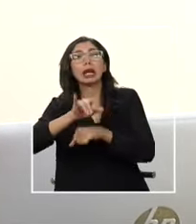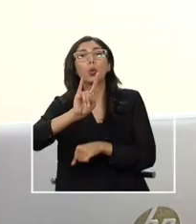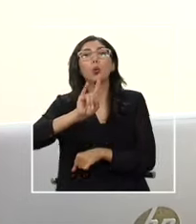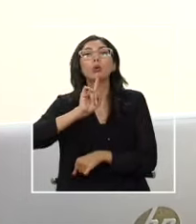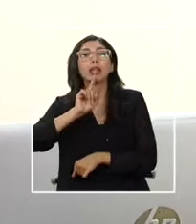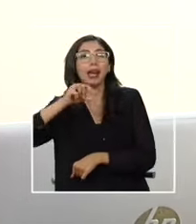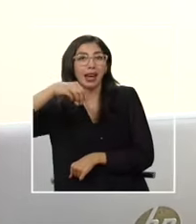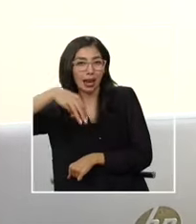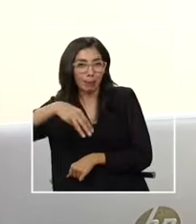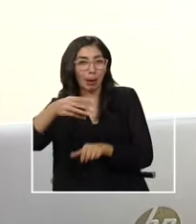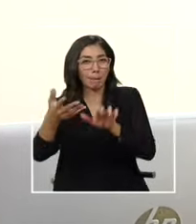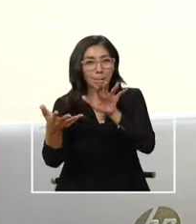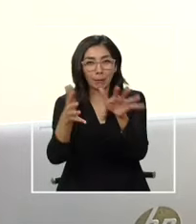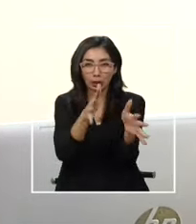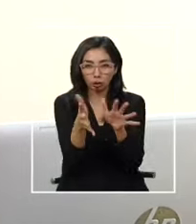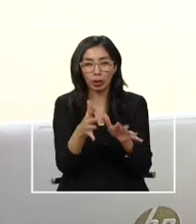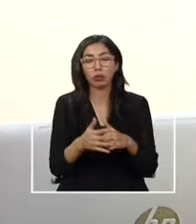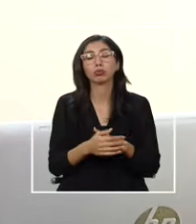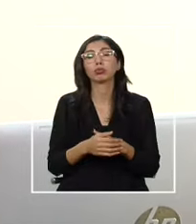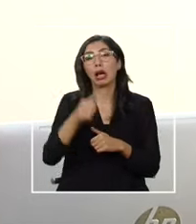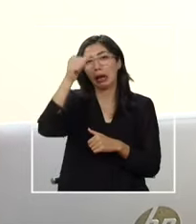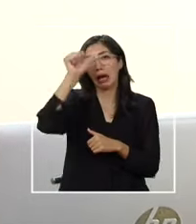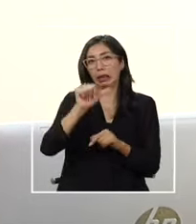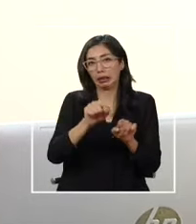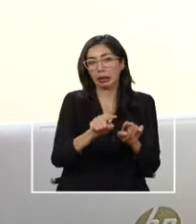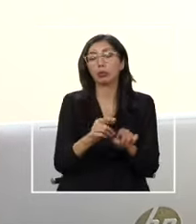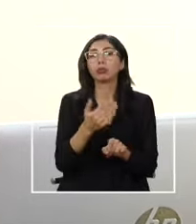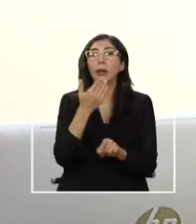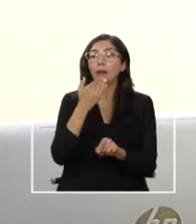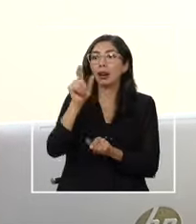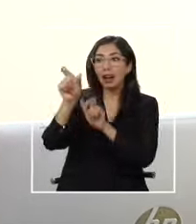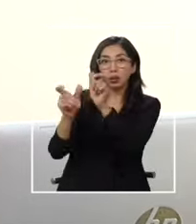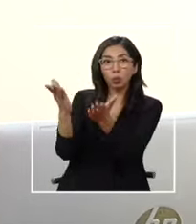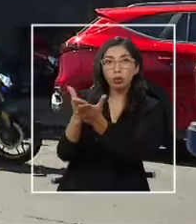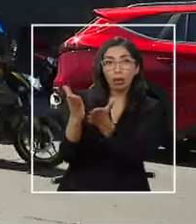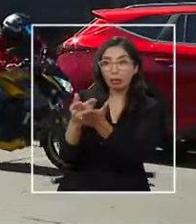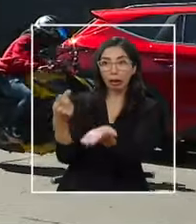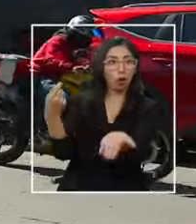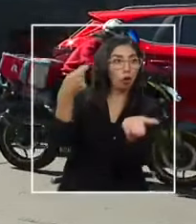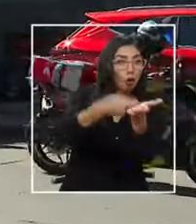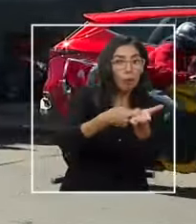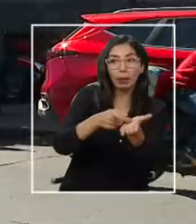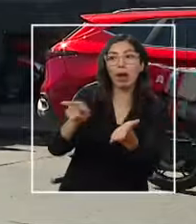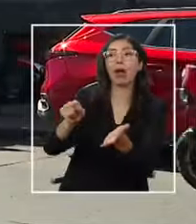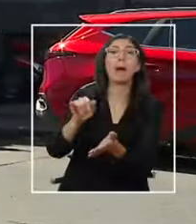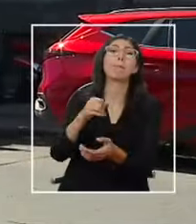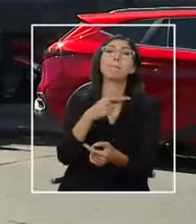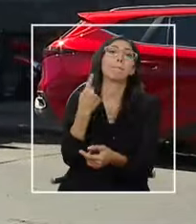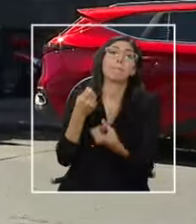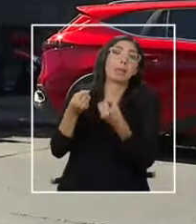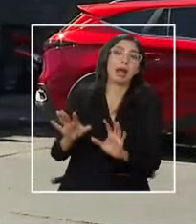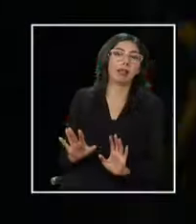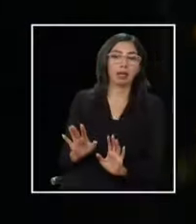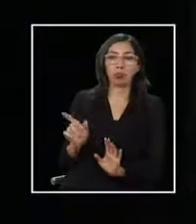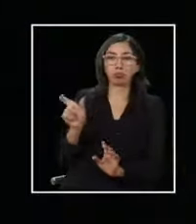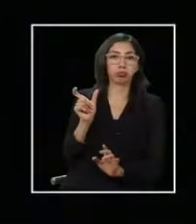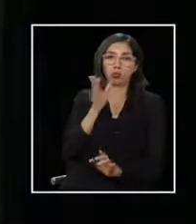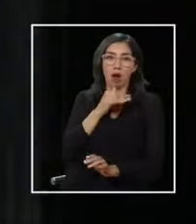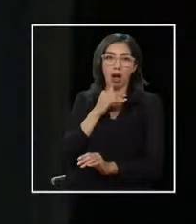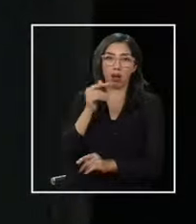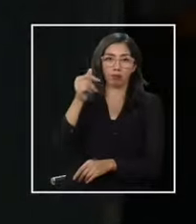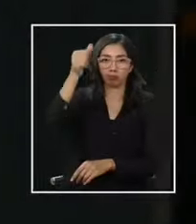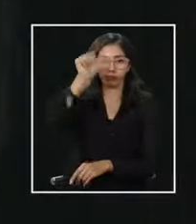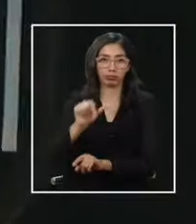pueden ser parte de la sanción. Y además, si son estudiantes, pierden el beneficio. El Ministerio de Transportes es el encargado